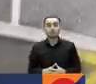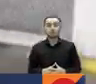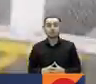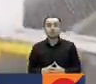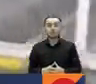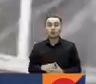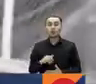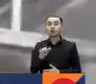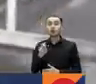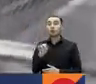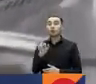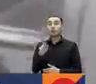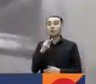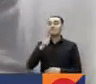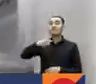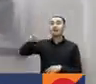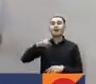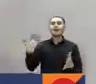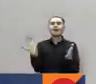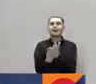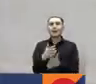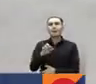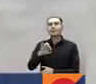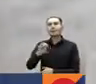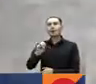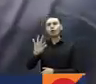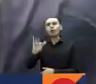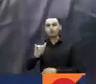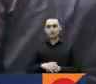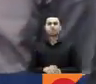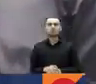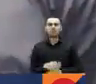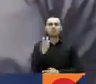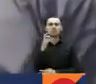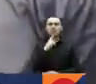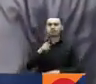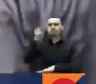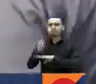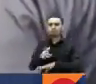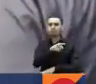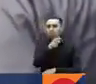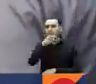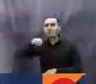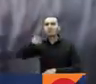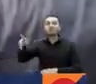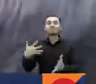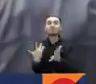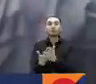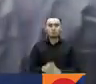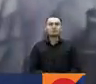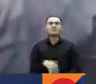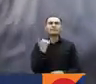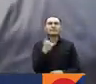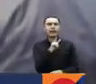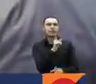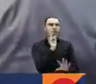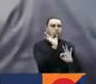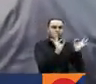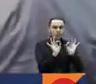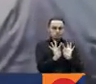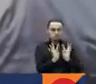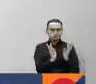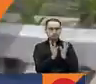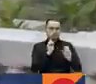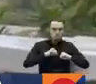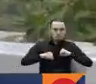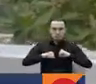Joiner Leal a la picota. Fiscalía del caso pidió su envío a un centro penitenciario. Fue trasladado en medio de un fuerte